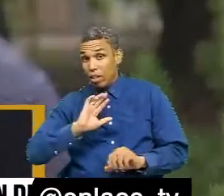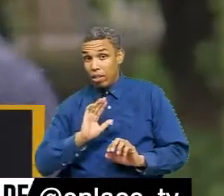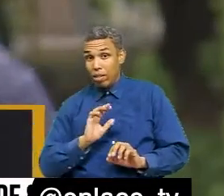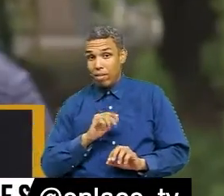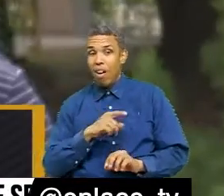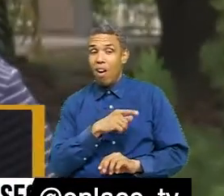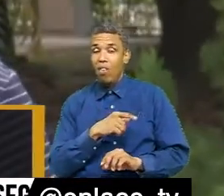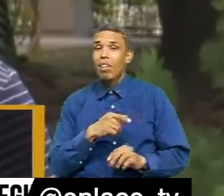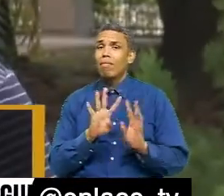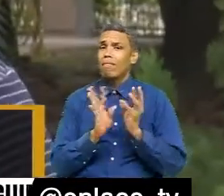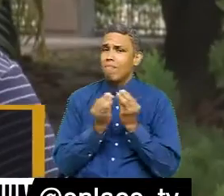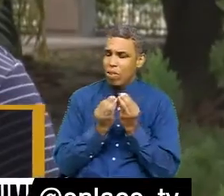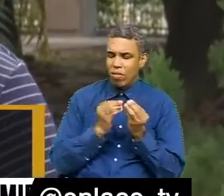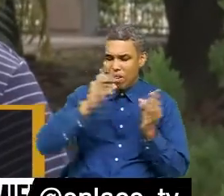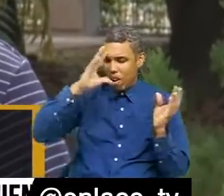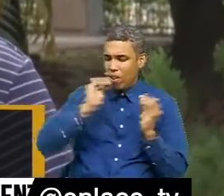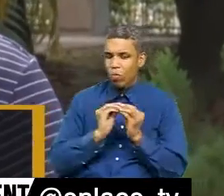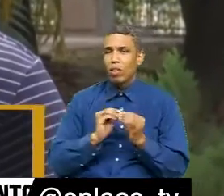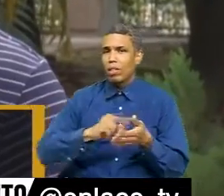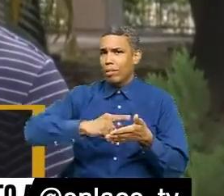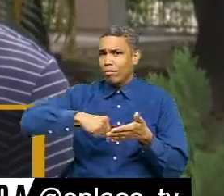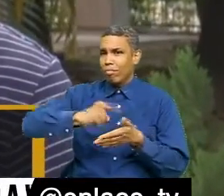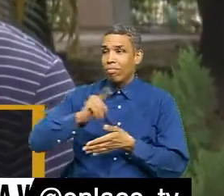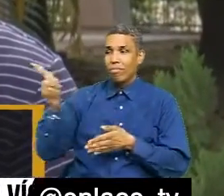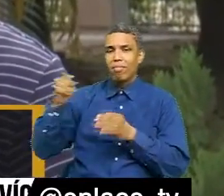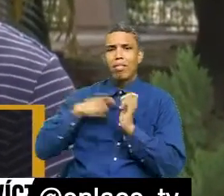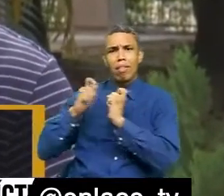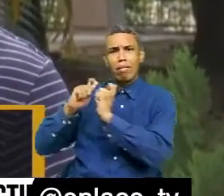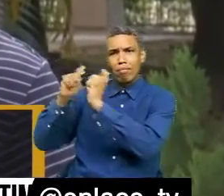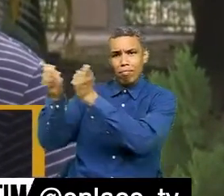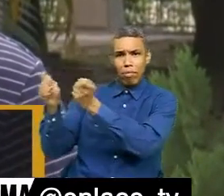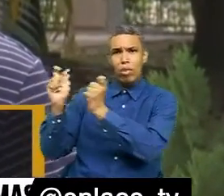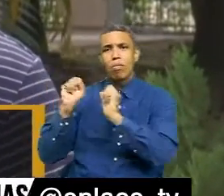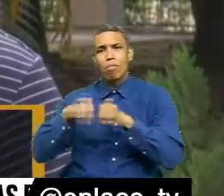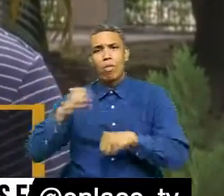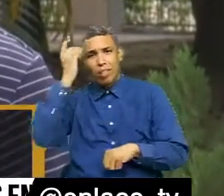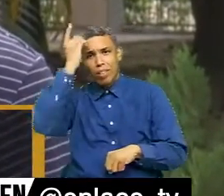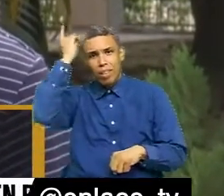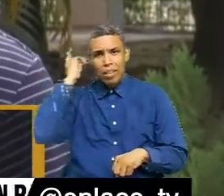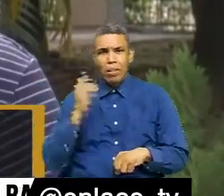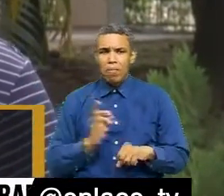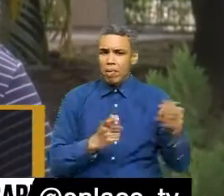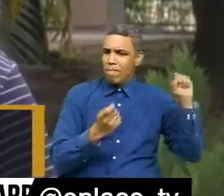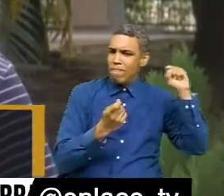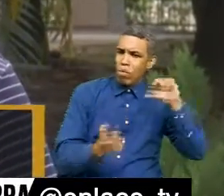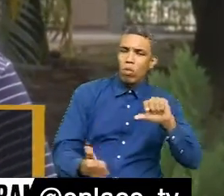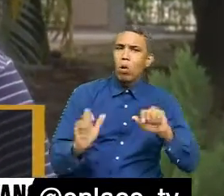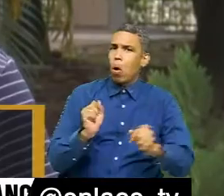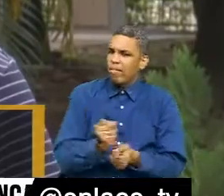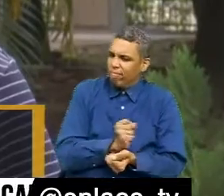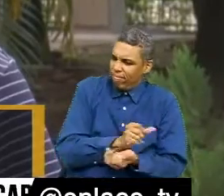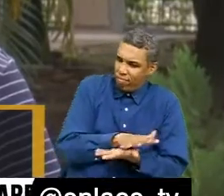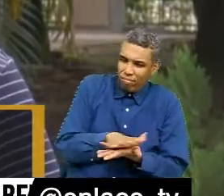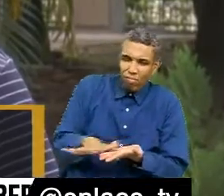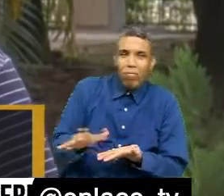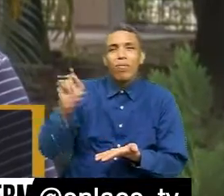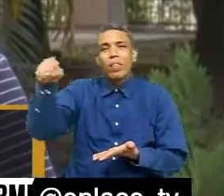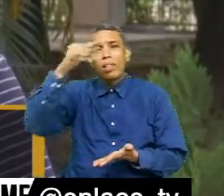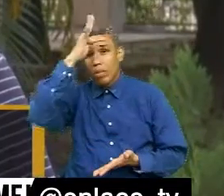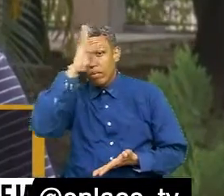al alcalde de Barranca Bermeja para hacer la donación de manera gratuita al Hospital Regional del Magdalena